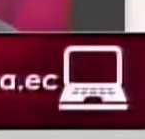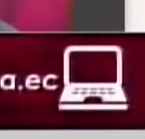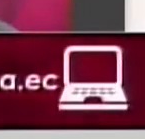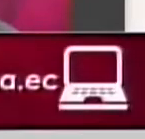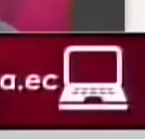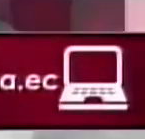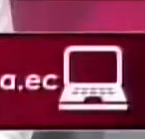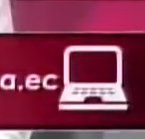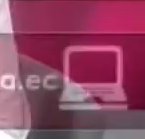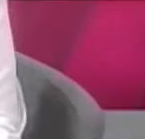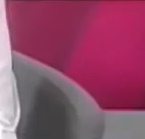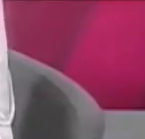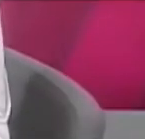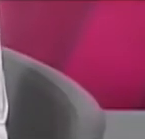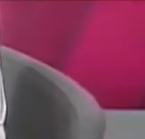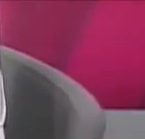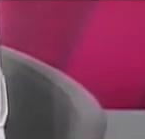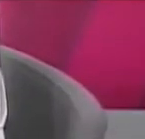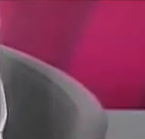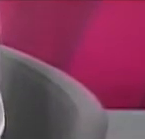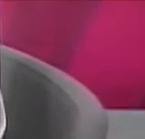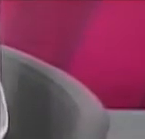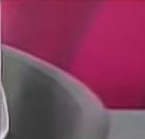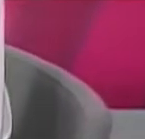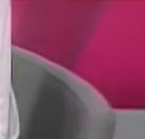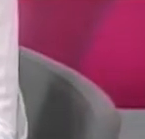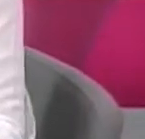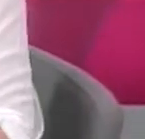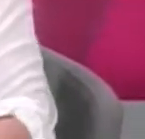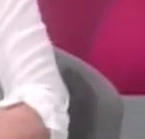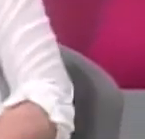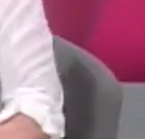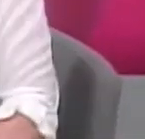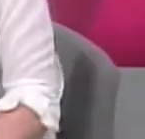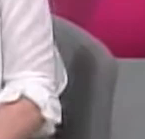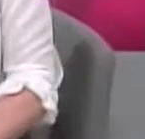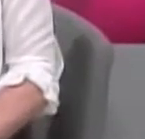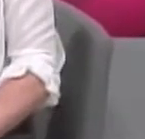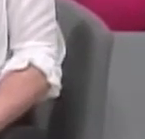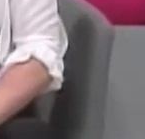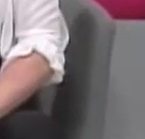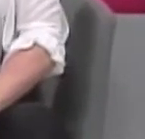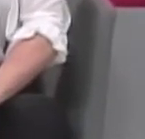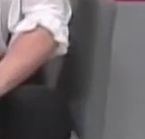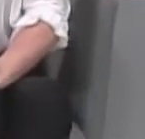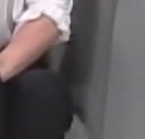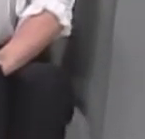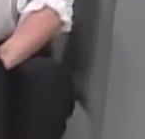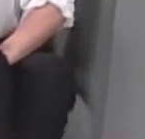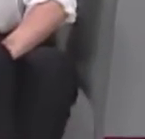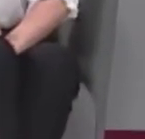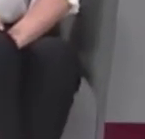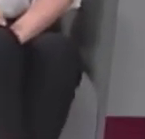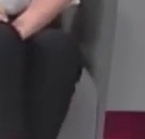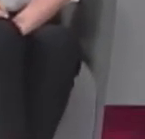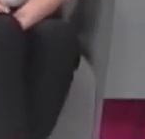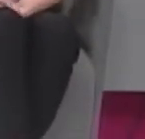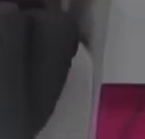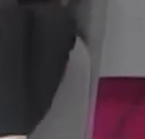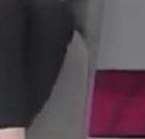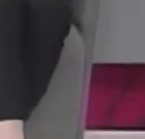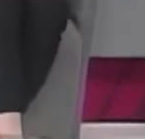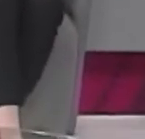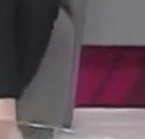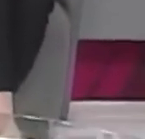ahora tenemos más información porque Jason Silva, Pablo Zamora, Desmond Mularkey y también Juan Sebastián Ruales, Andrés Moreno,